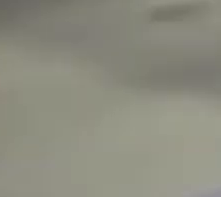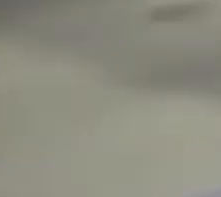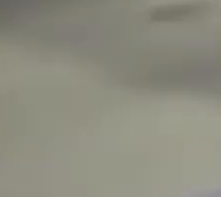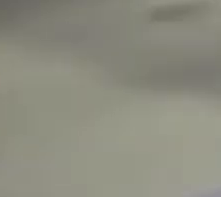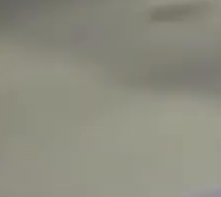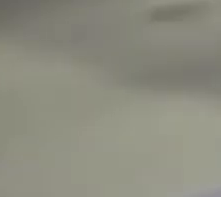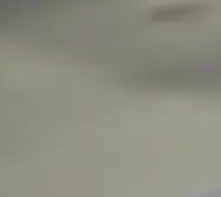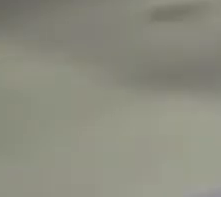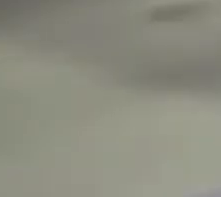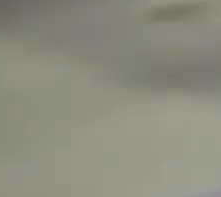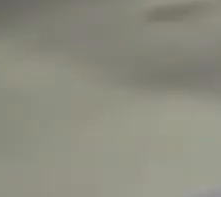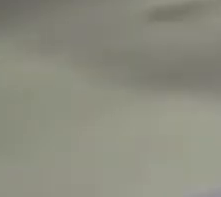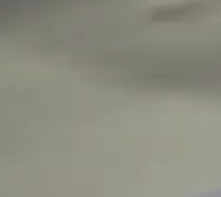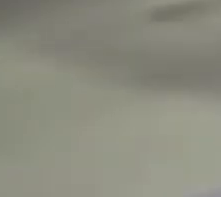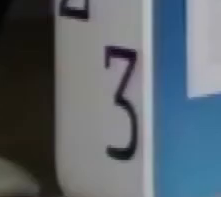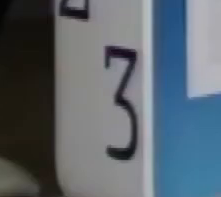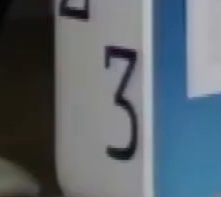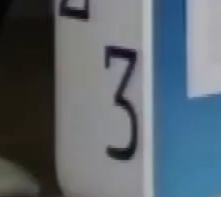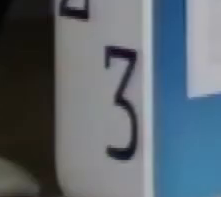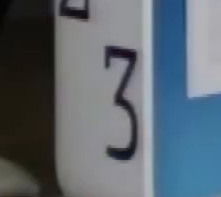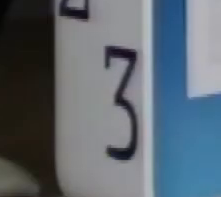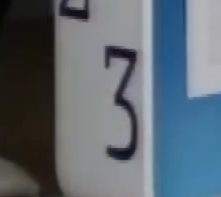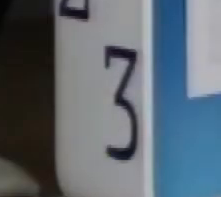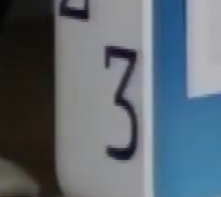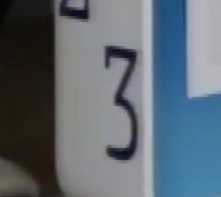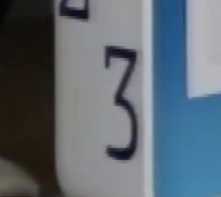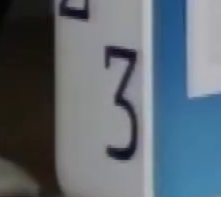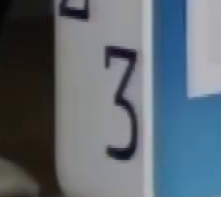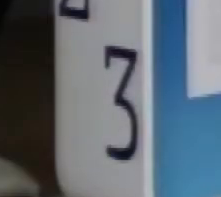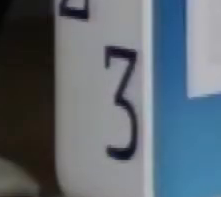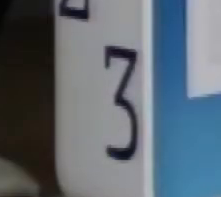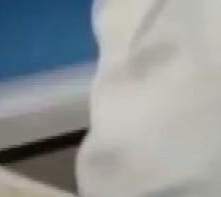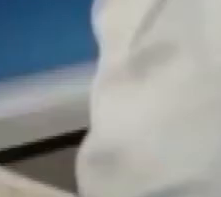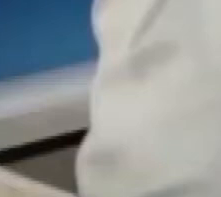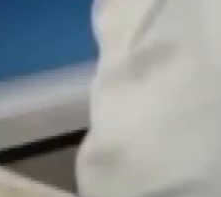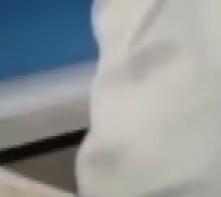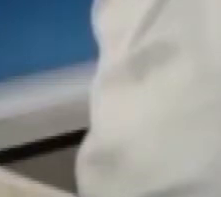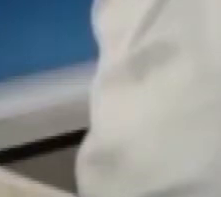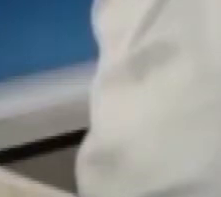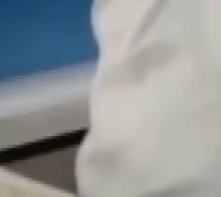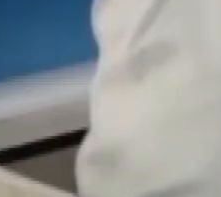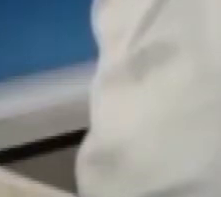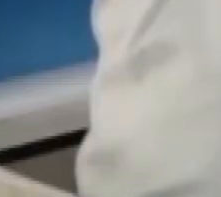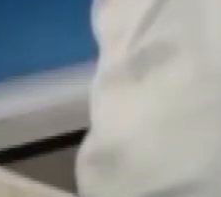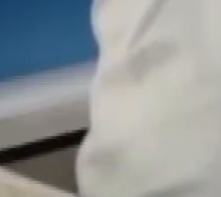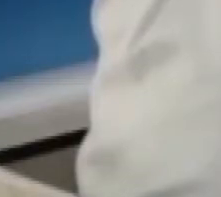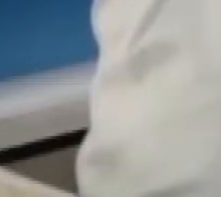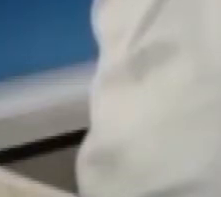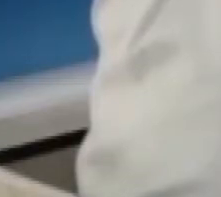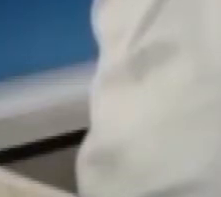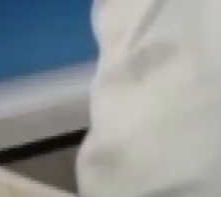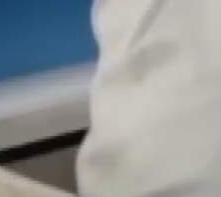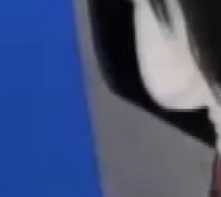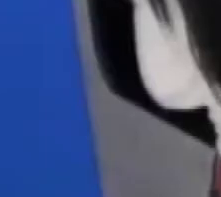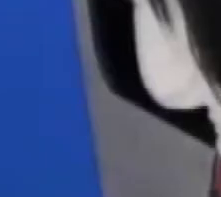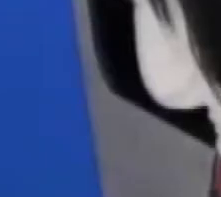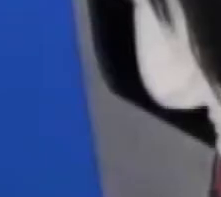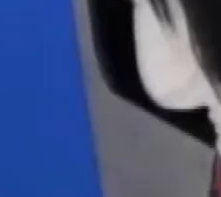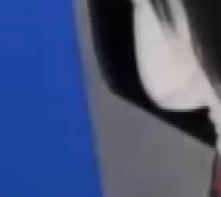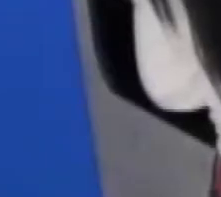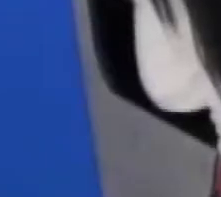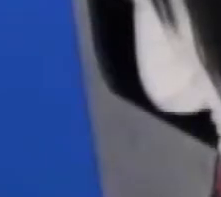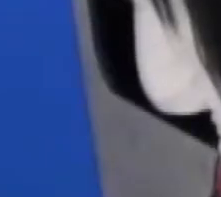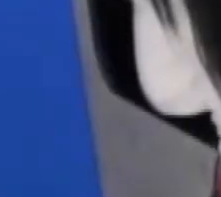cantidad de dispositivos de la más alta calidad desde cualquier sitio del hogar, hasta 15 dispositivos o más, dependiendo de la capacidad.